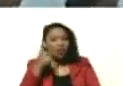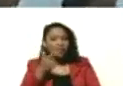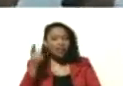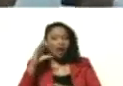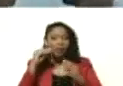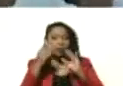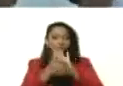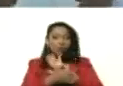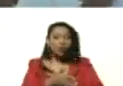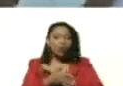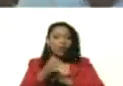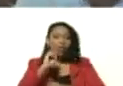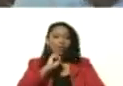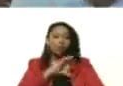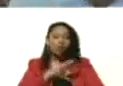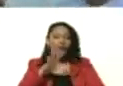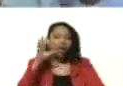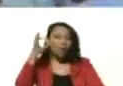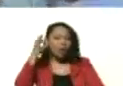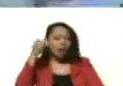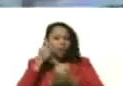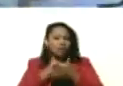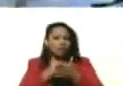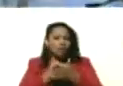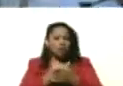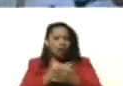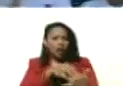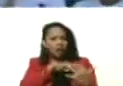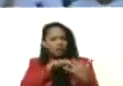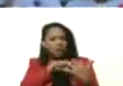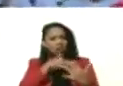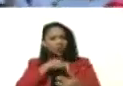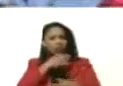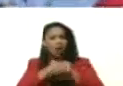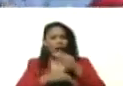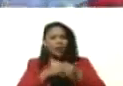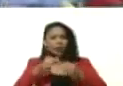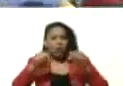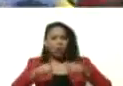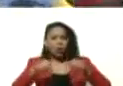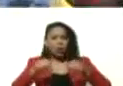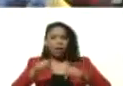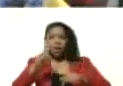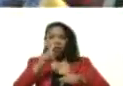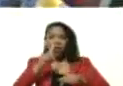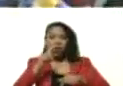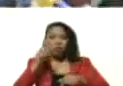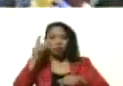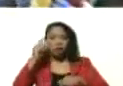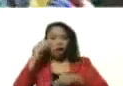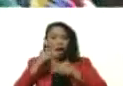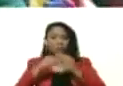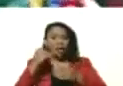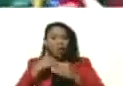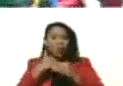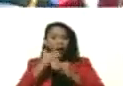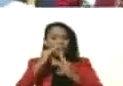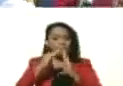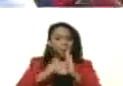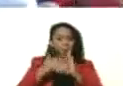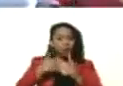guerreras, miren, la batalla que nosotros estamos dando ahorita, no nos subestimemos, es